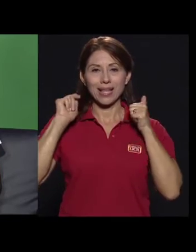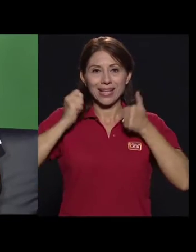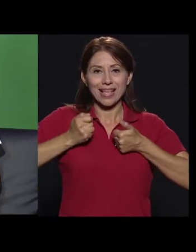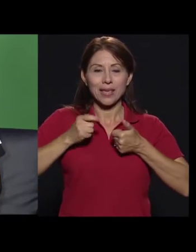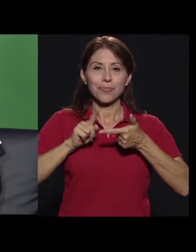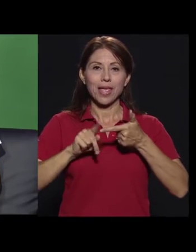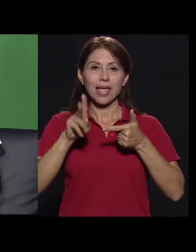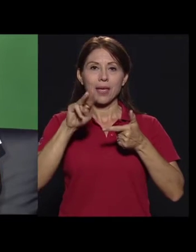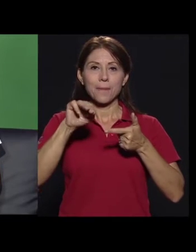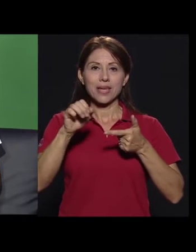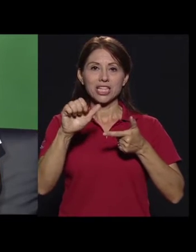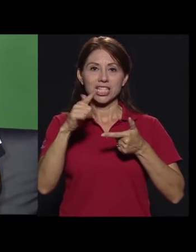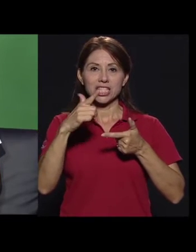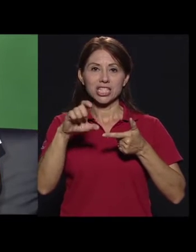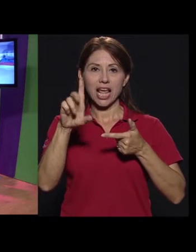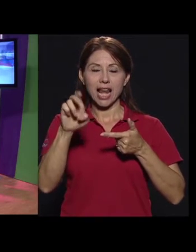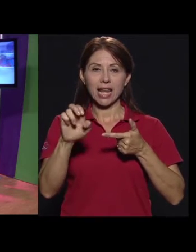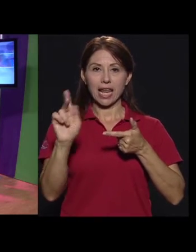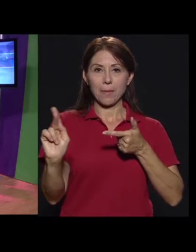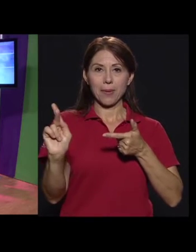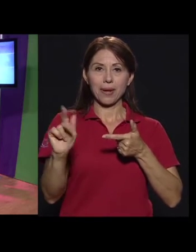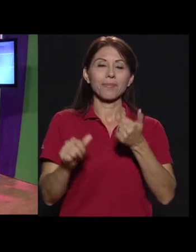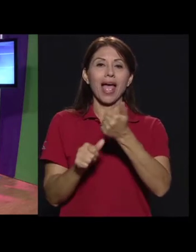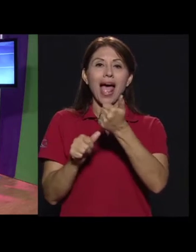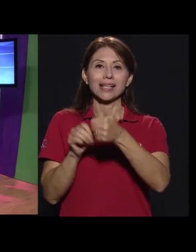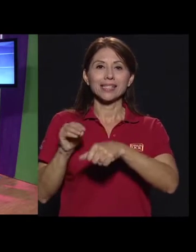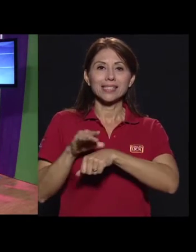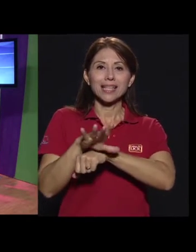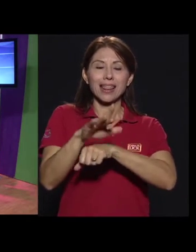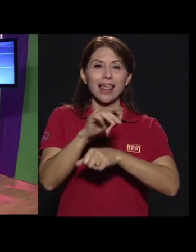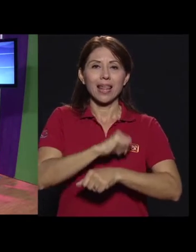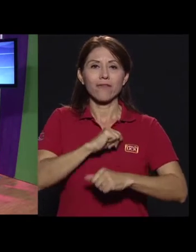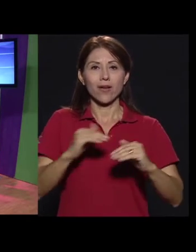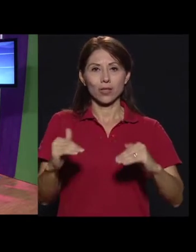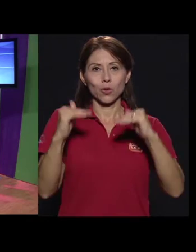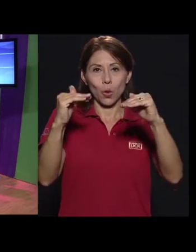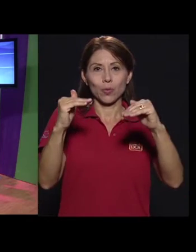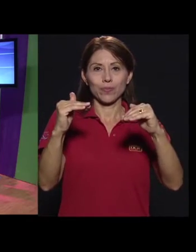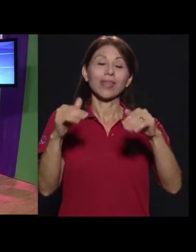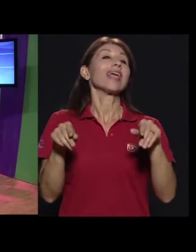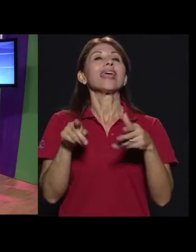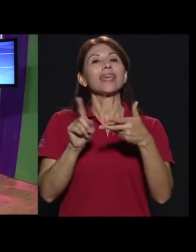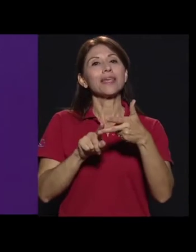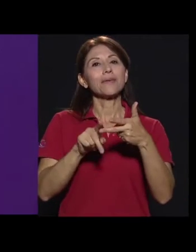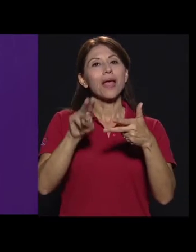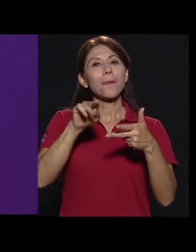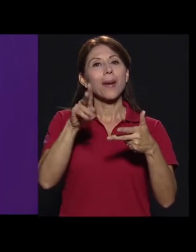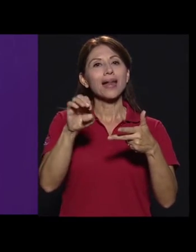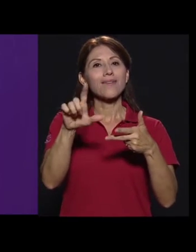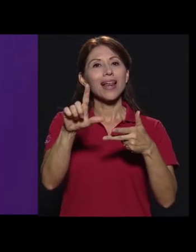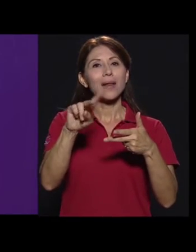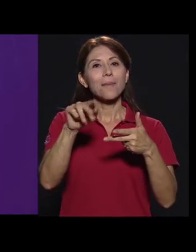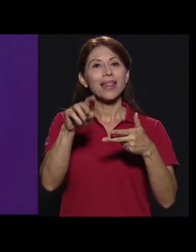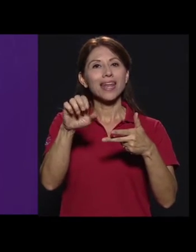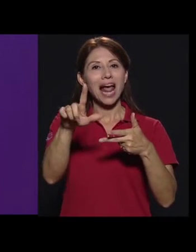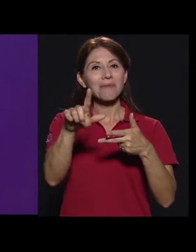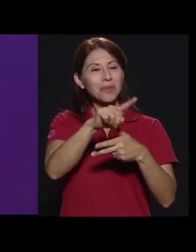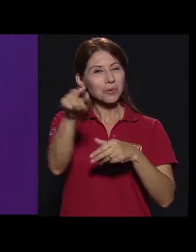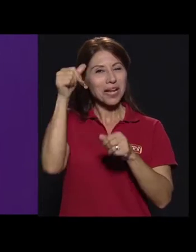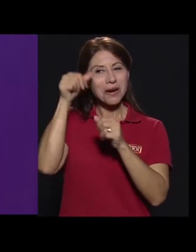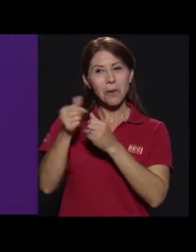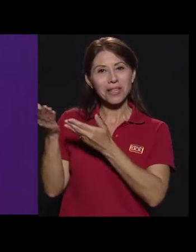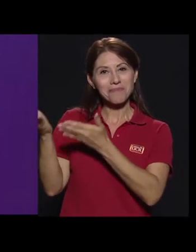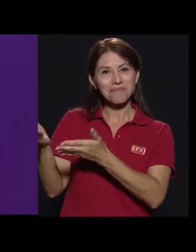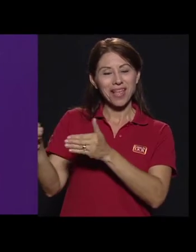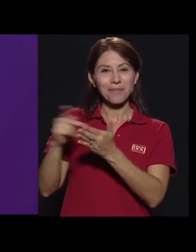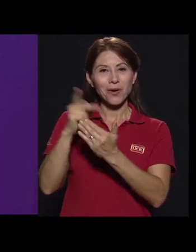acompaña Michelle Kepker, que es asistente del rector de esta universidad. Y por supuesto, Maribel Madrigal, que usted ya la recordará acá